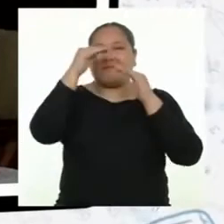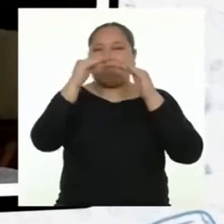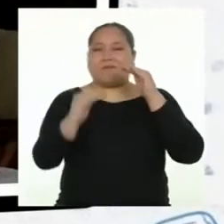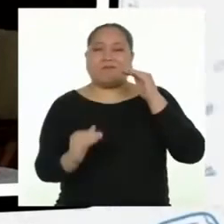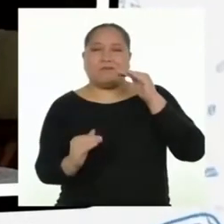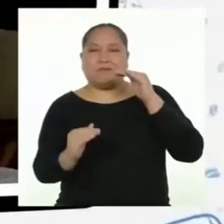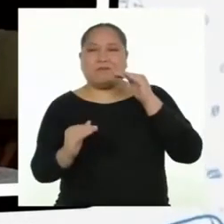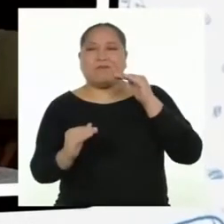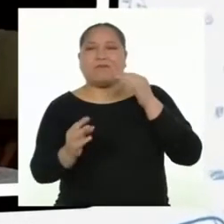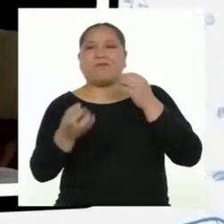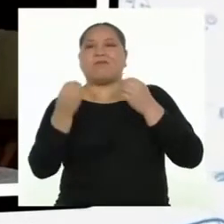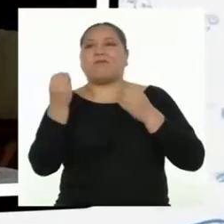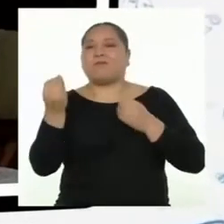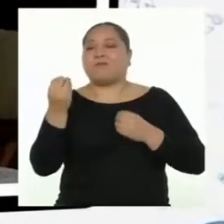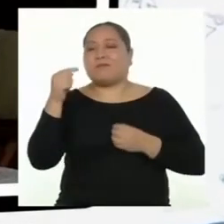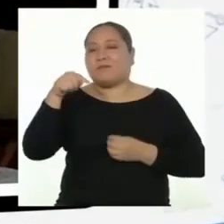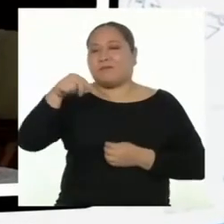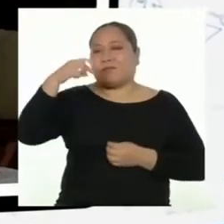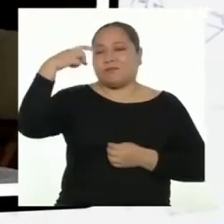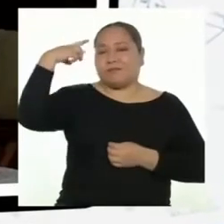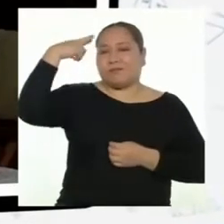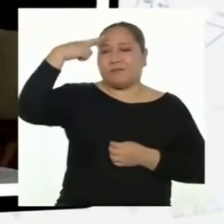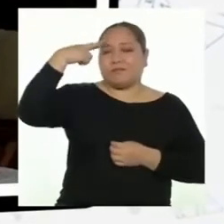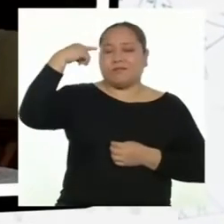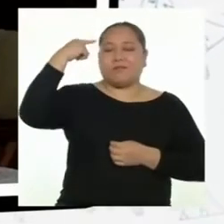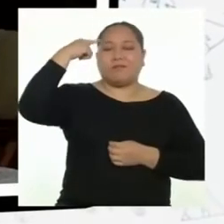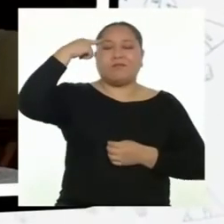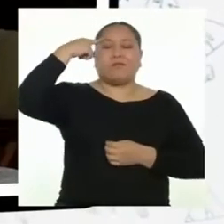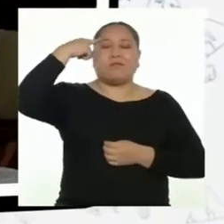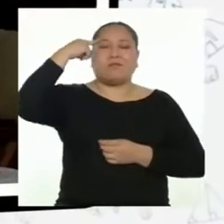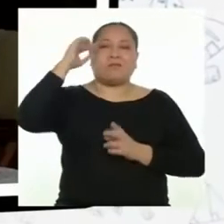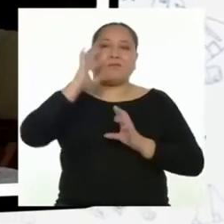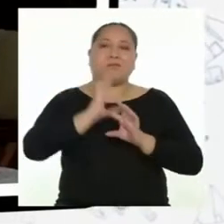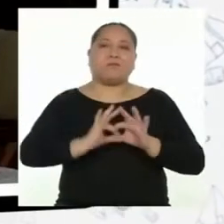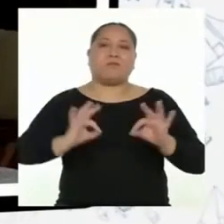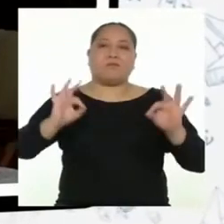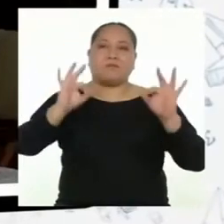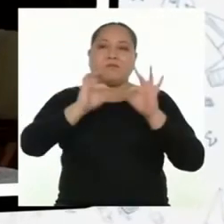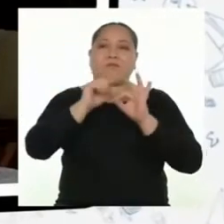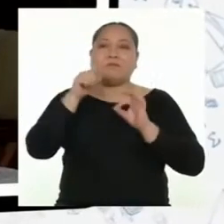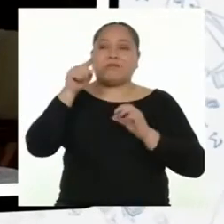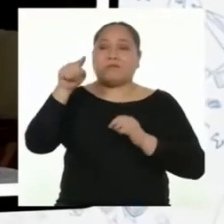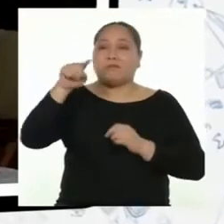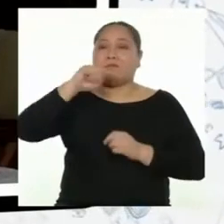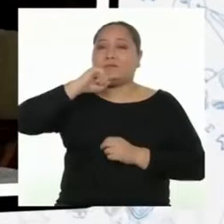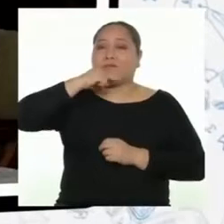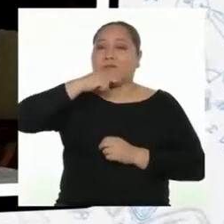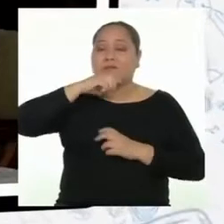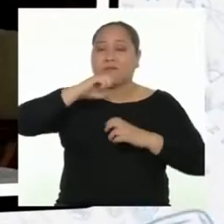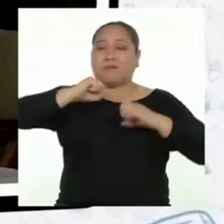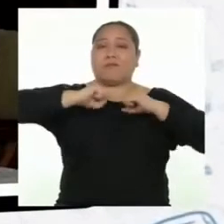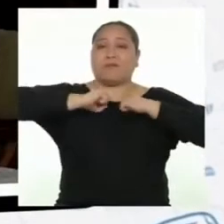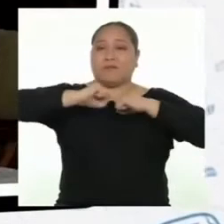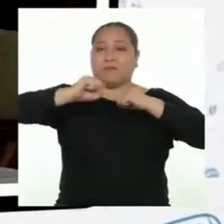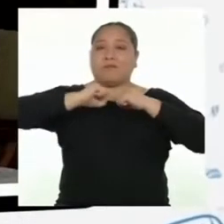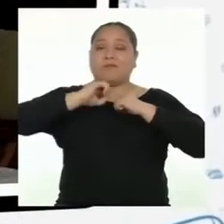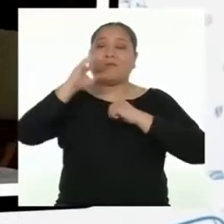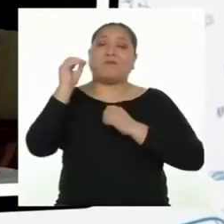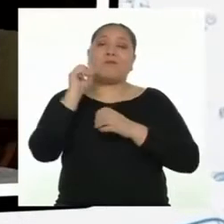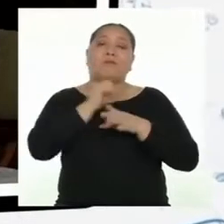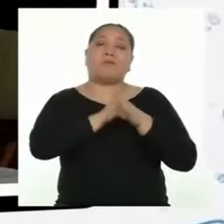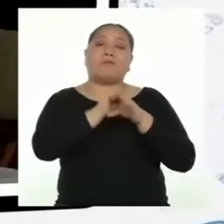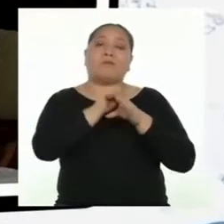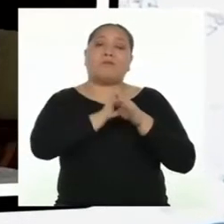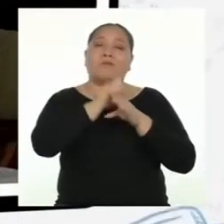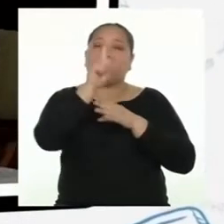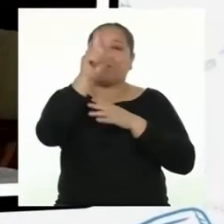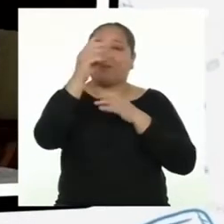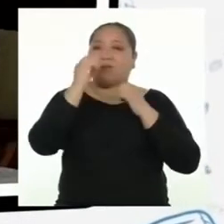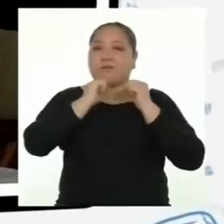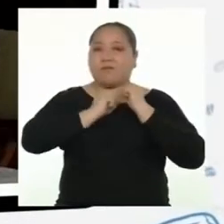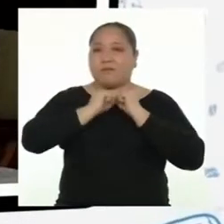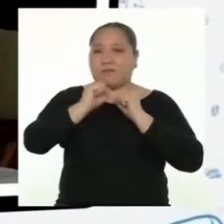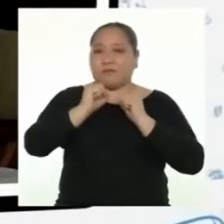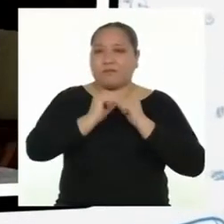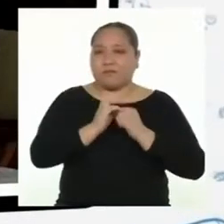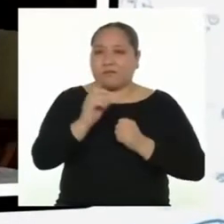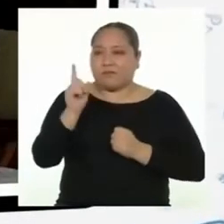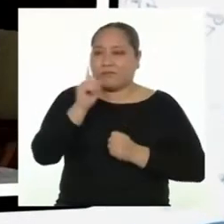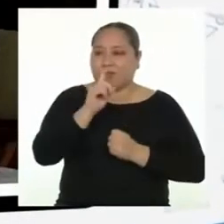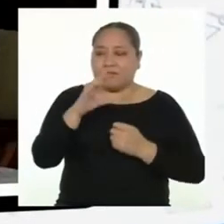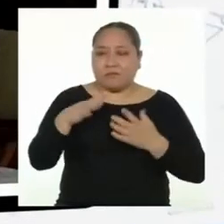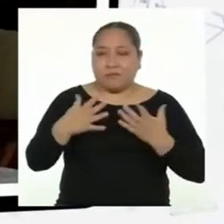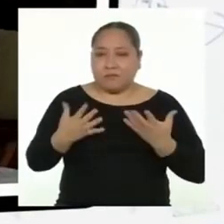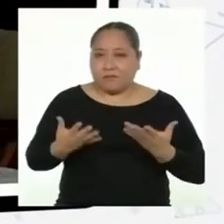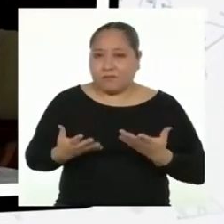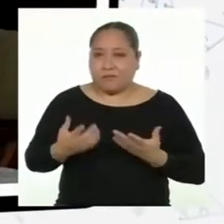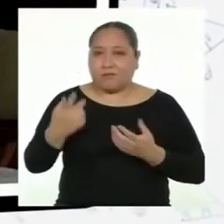desventaja. Por eso creo que es importante que ellas realicen ejercicio o practiquen algún deporte. Al